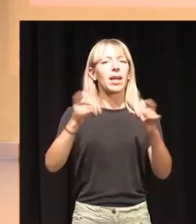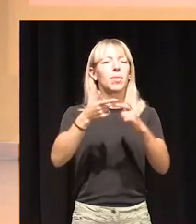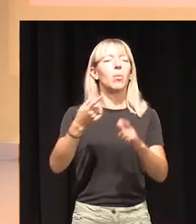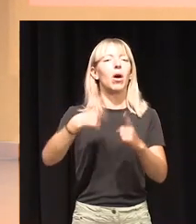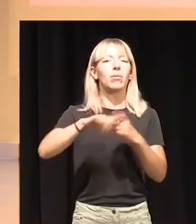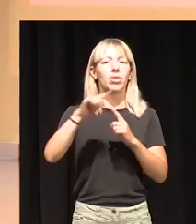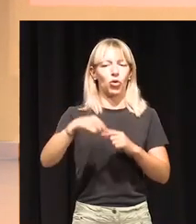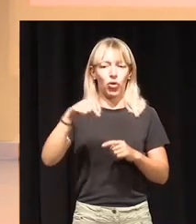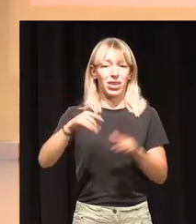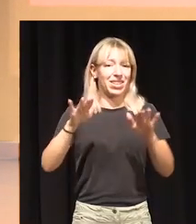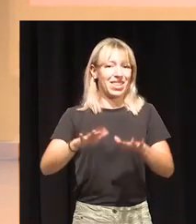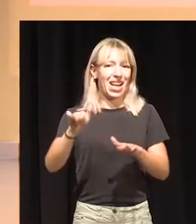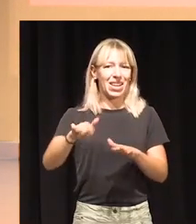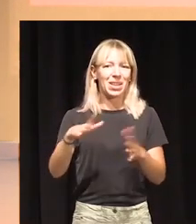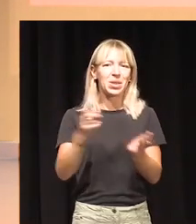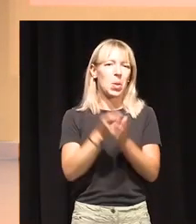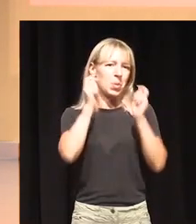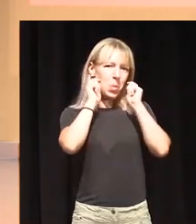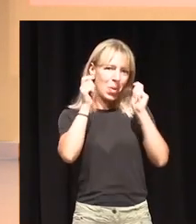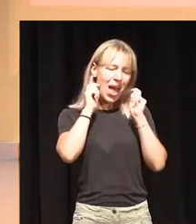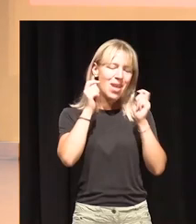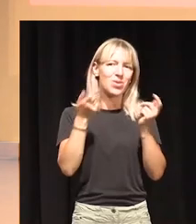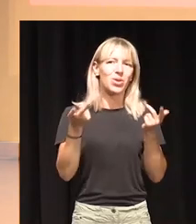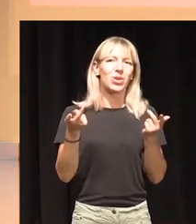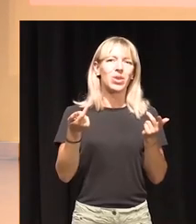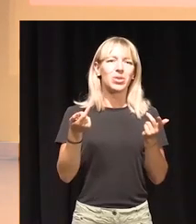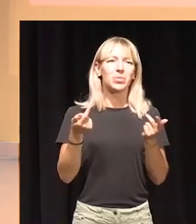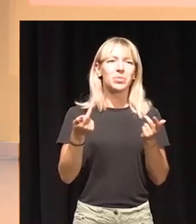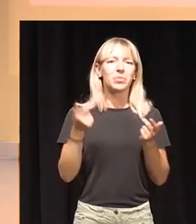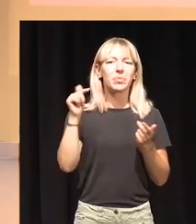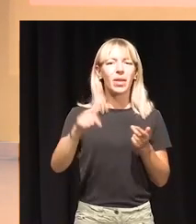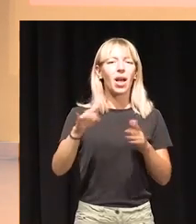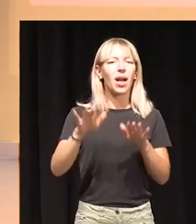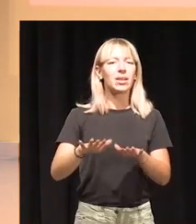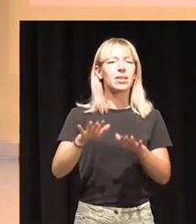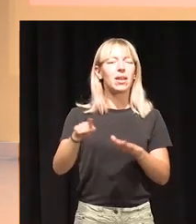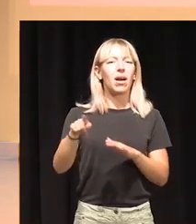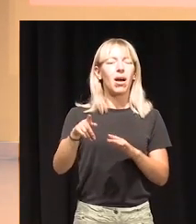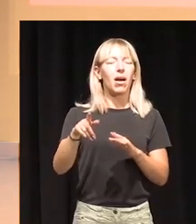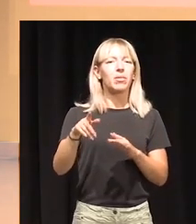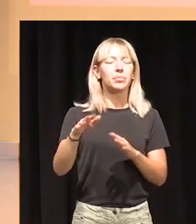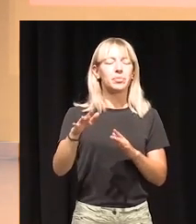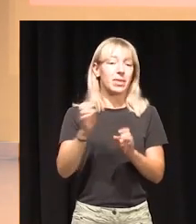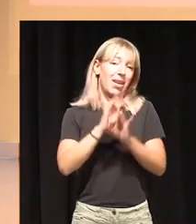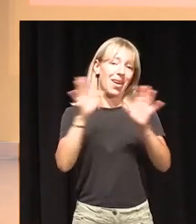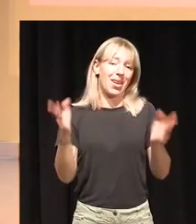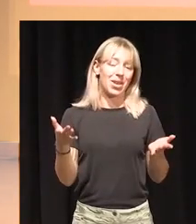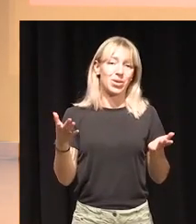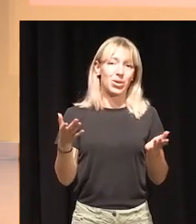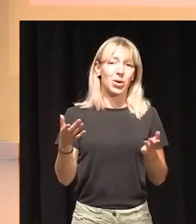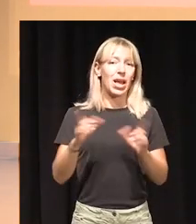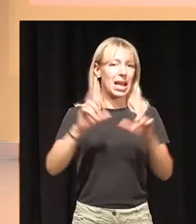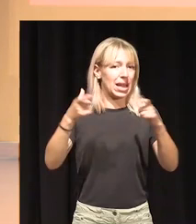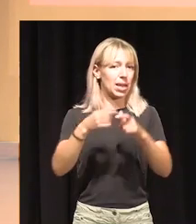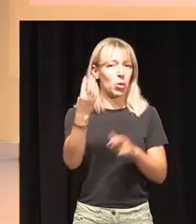estamos hoy aquí, todos de cumpleaños. Está aquí, por supuesto, el